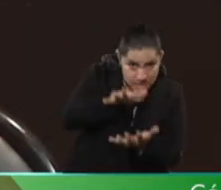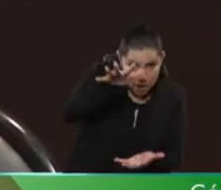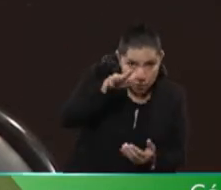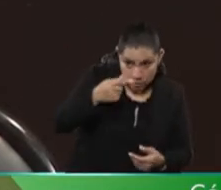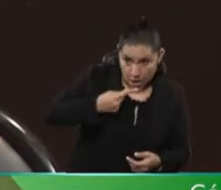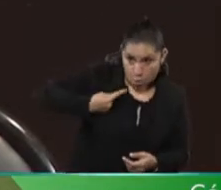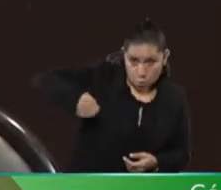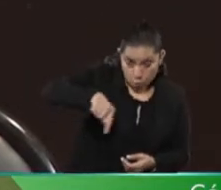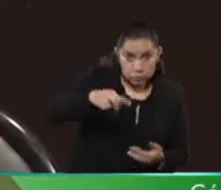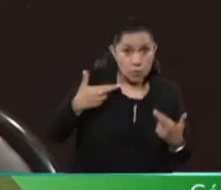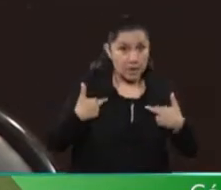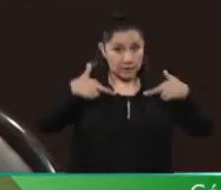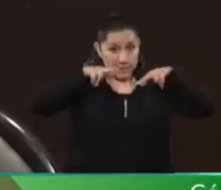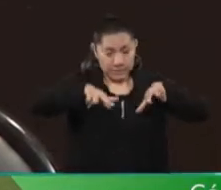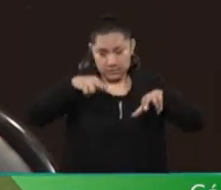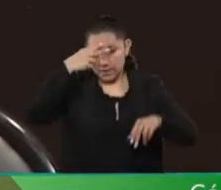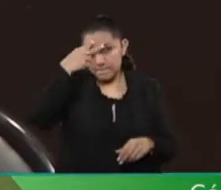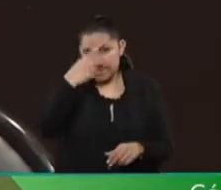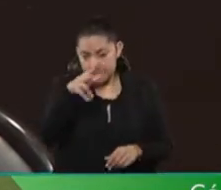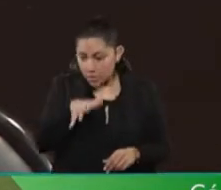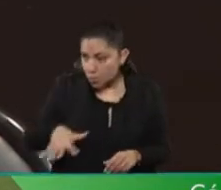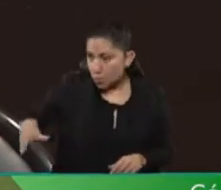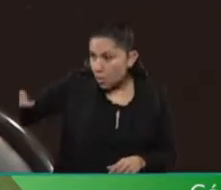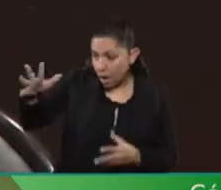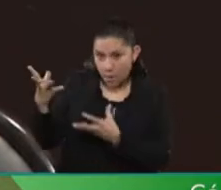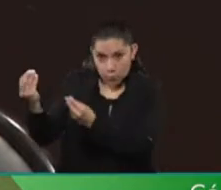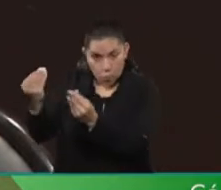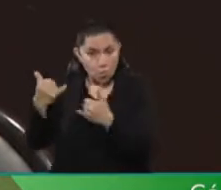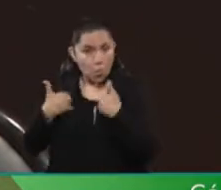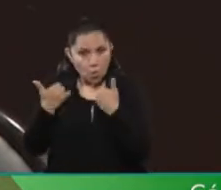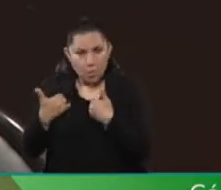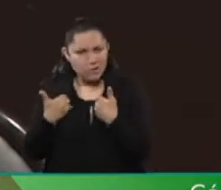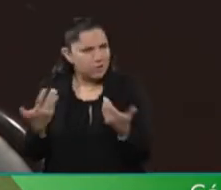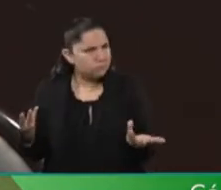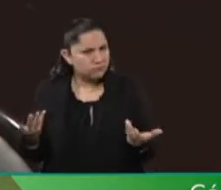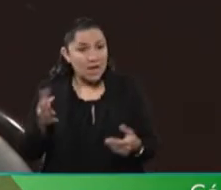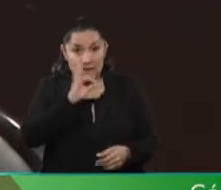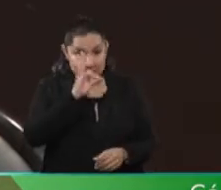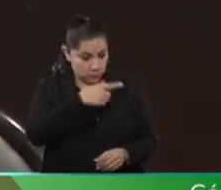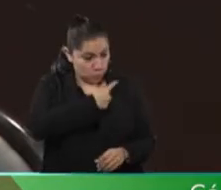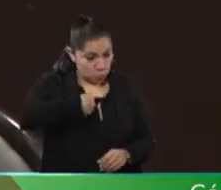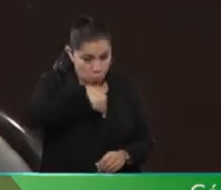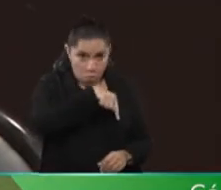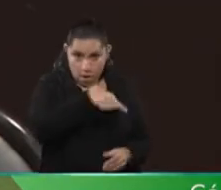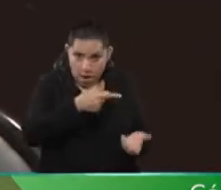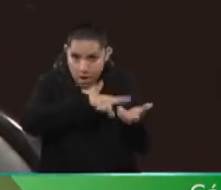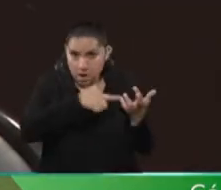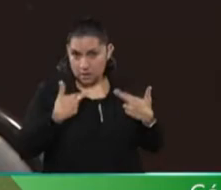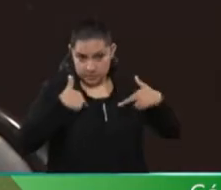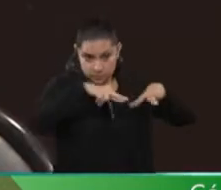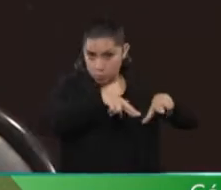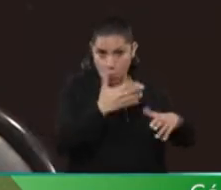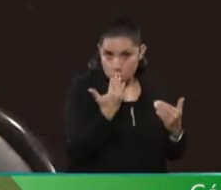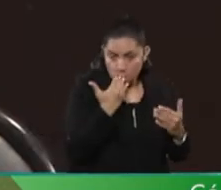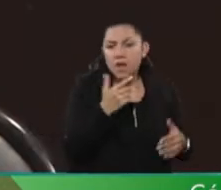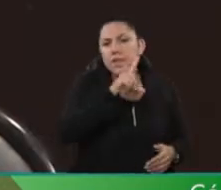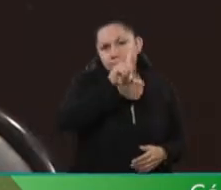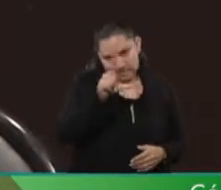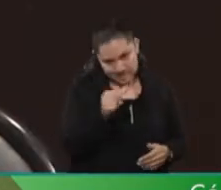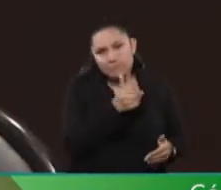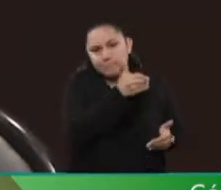país y si no nos vemos representados empieza a haber problemas estructurales Cuál es uno de esos problemas